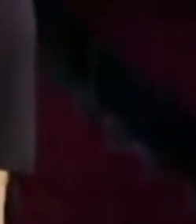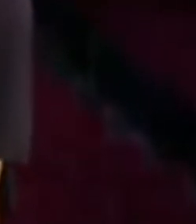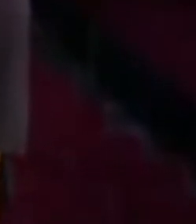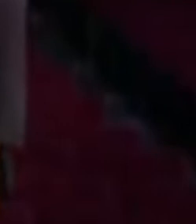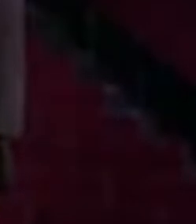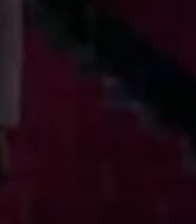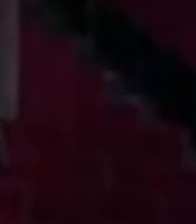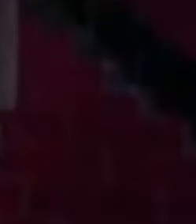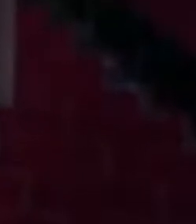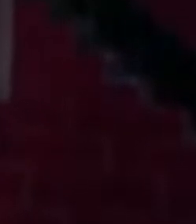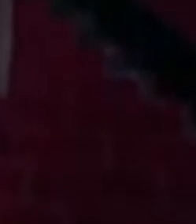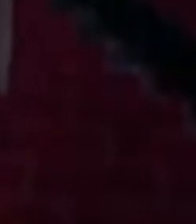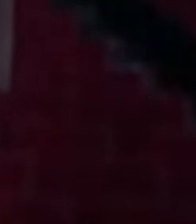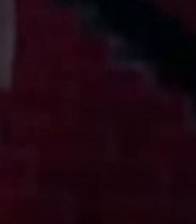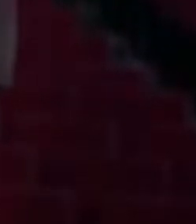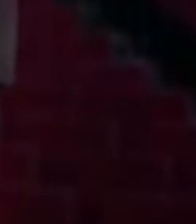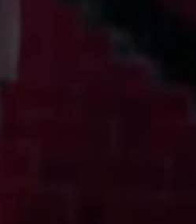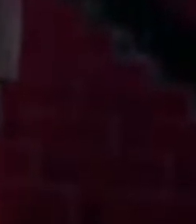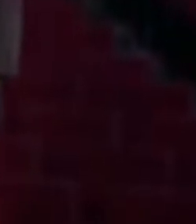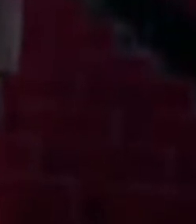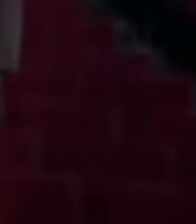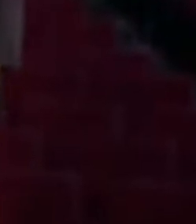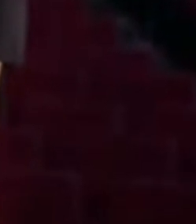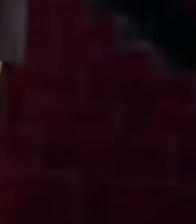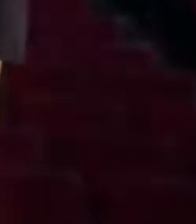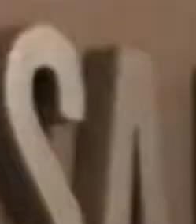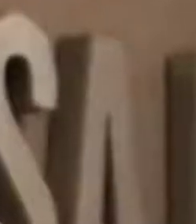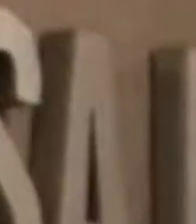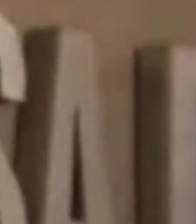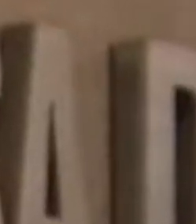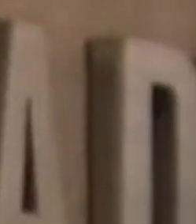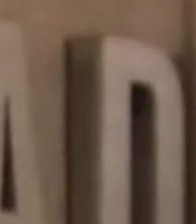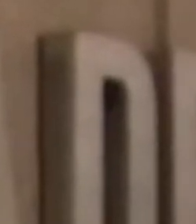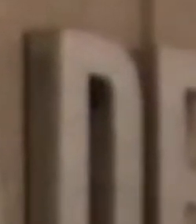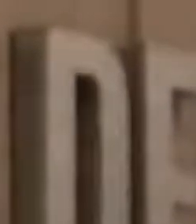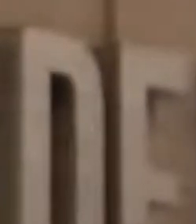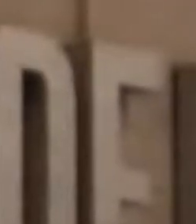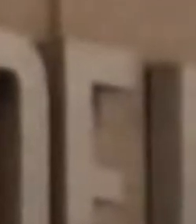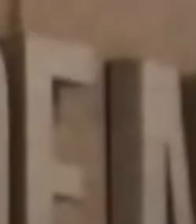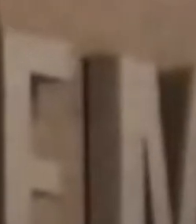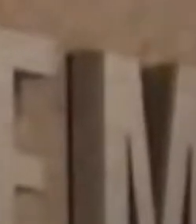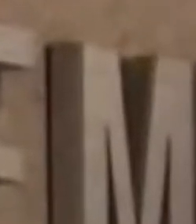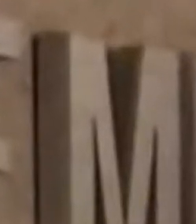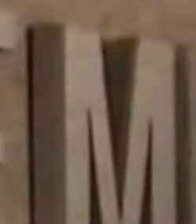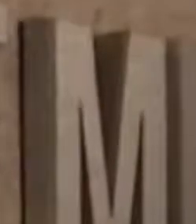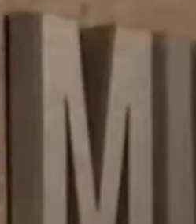y pese al tiempo están en nuestra memoria para tomar impulso.